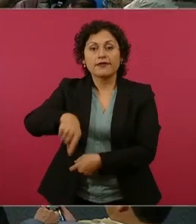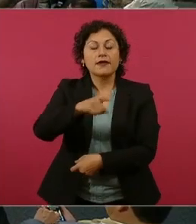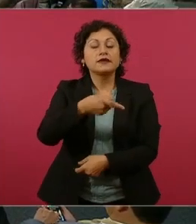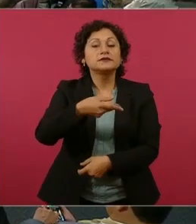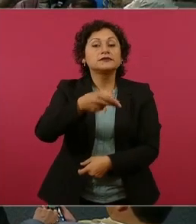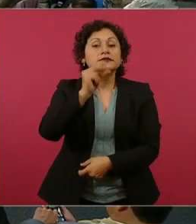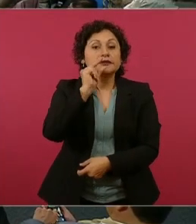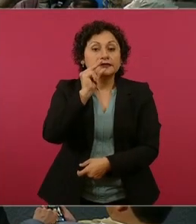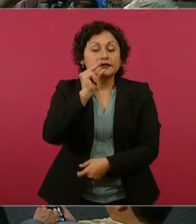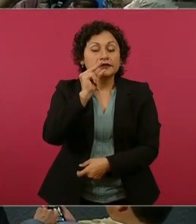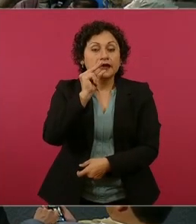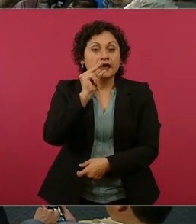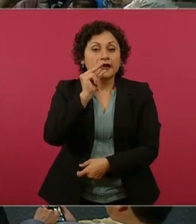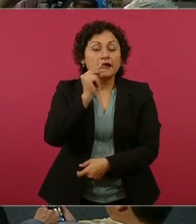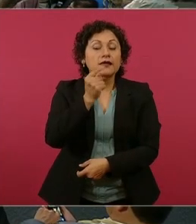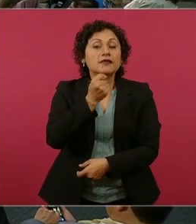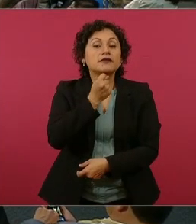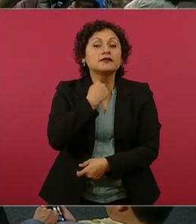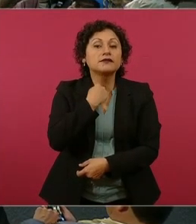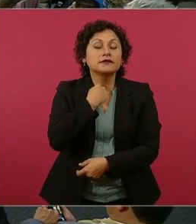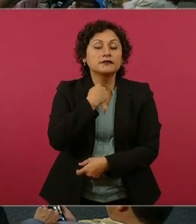se